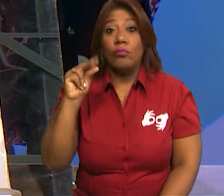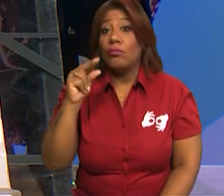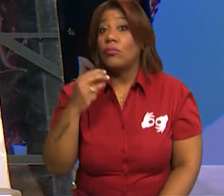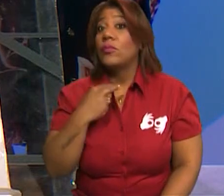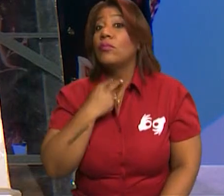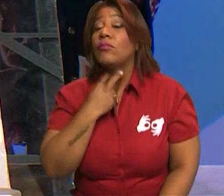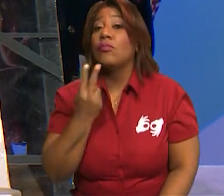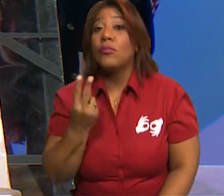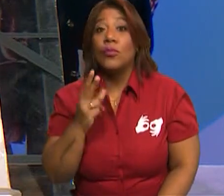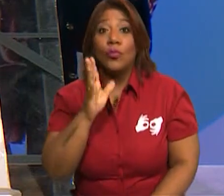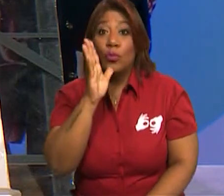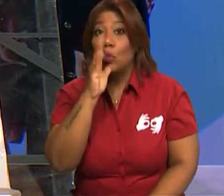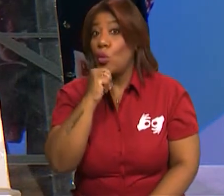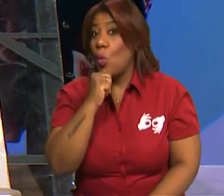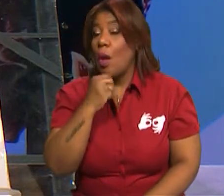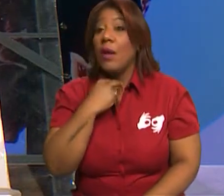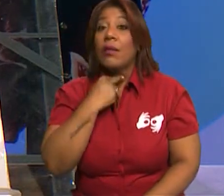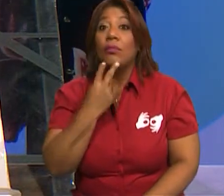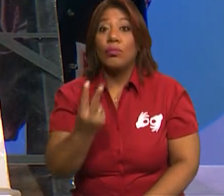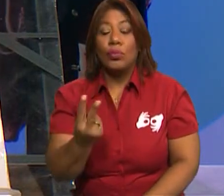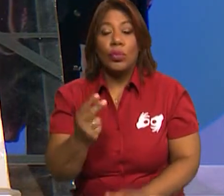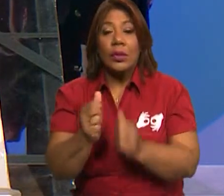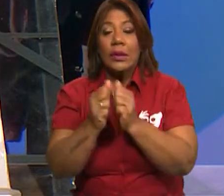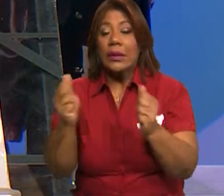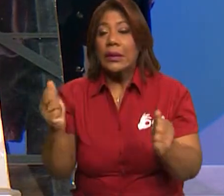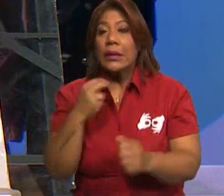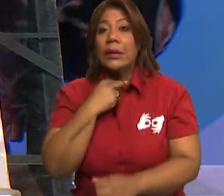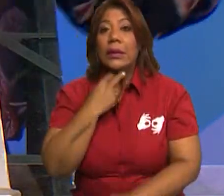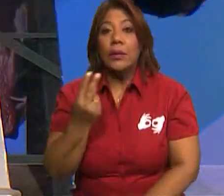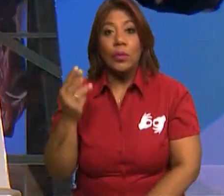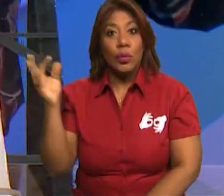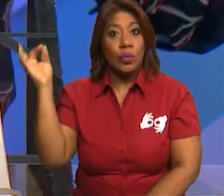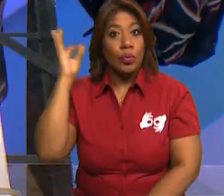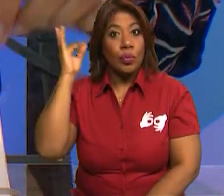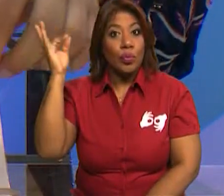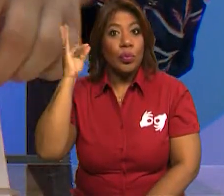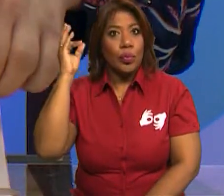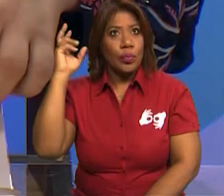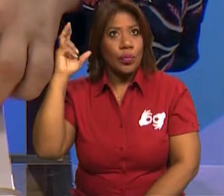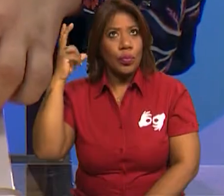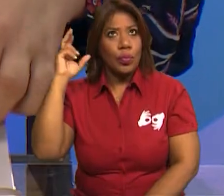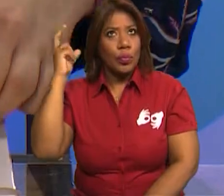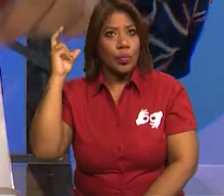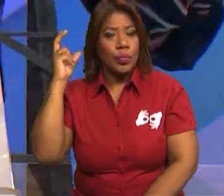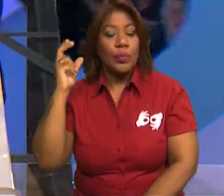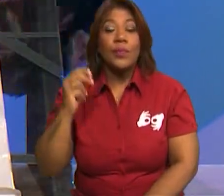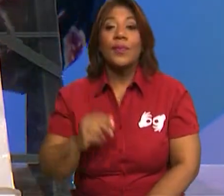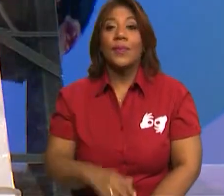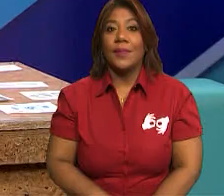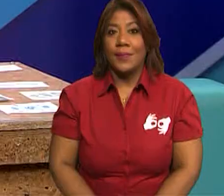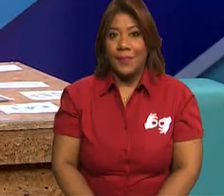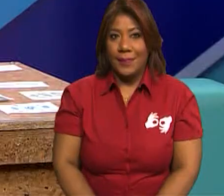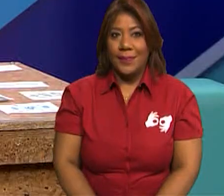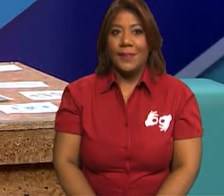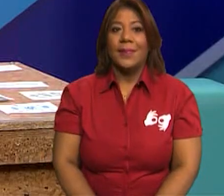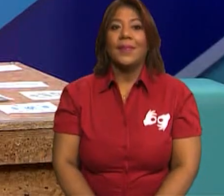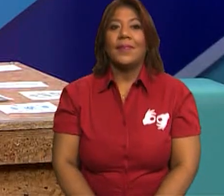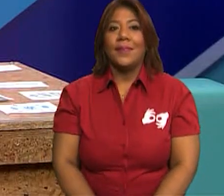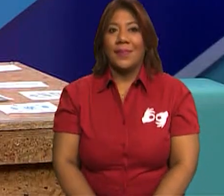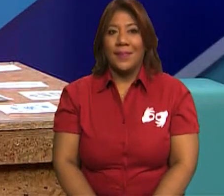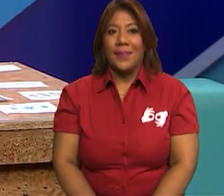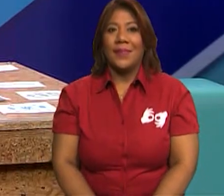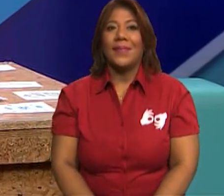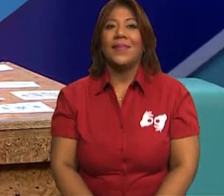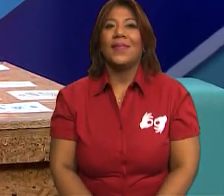no verbal? Sonidos es no verbal. Recuerde que el medio de